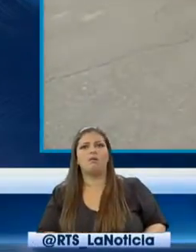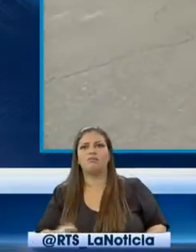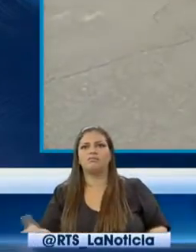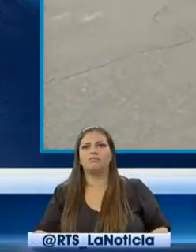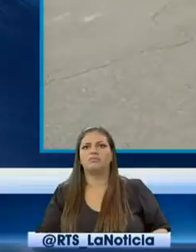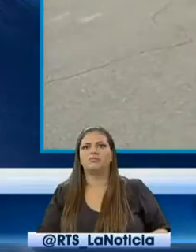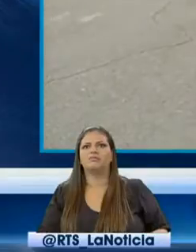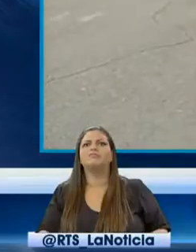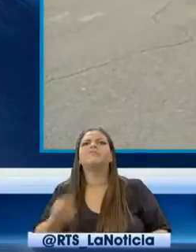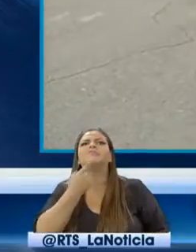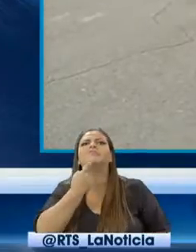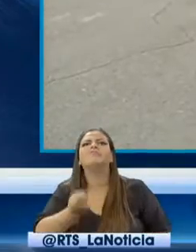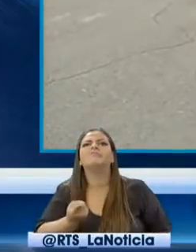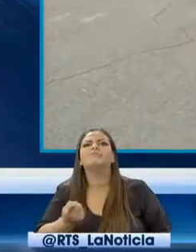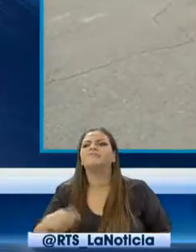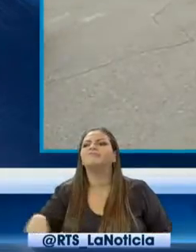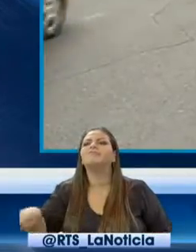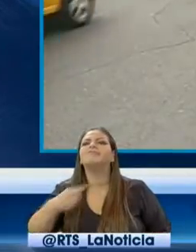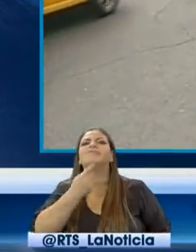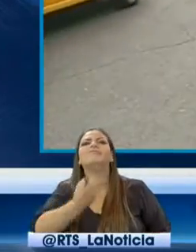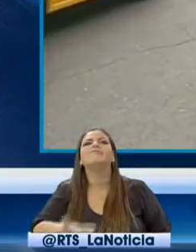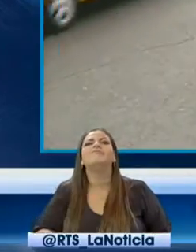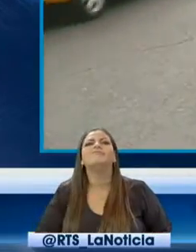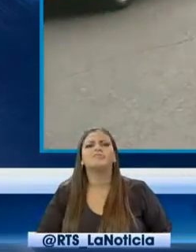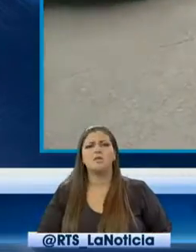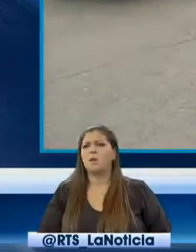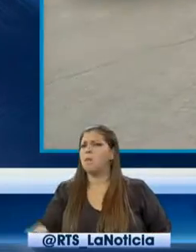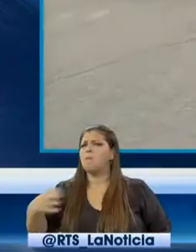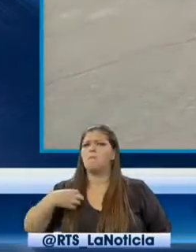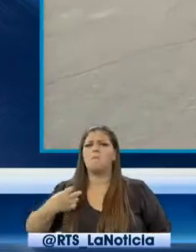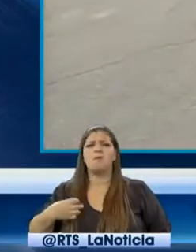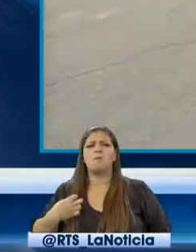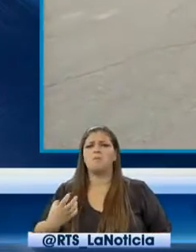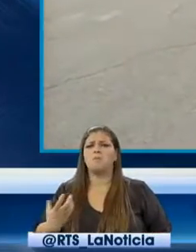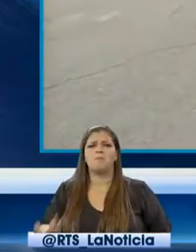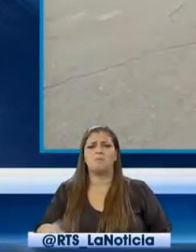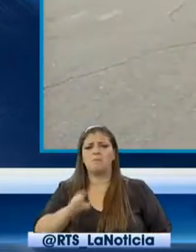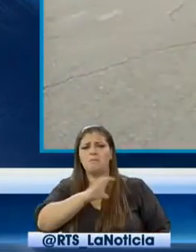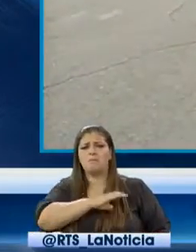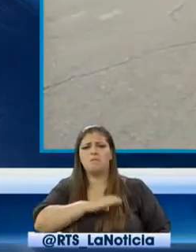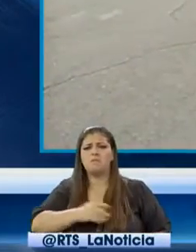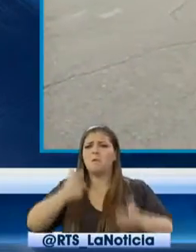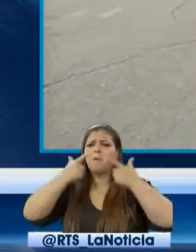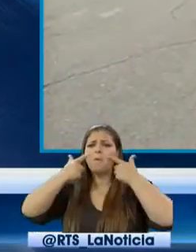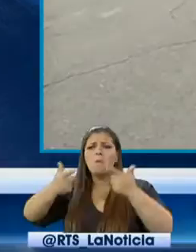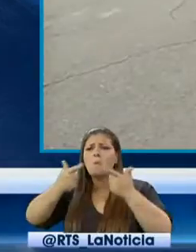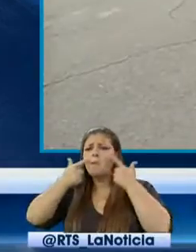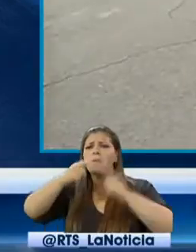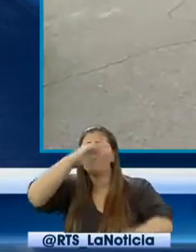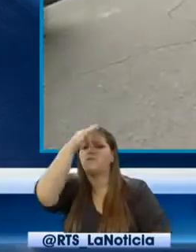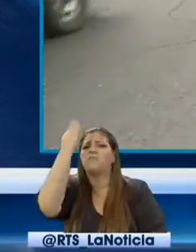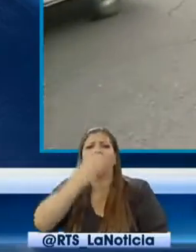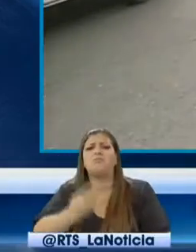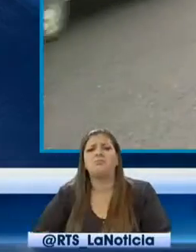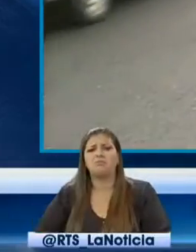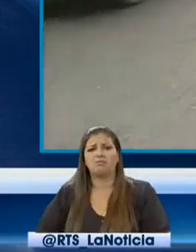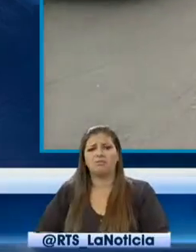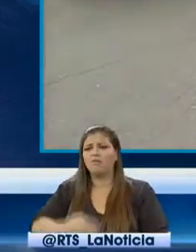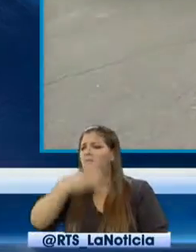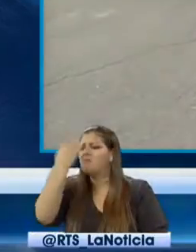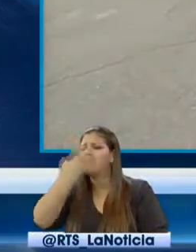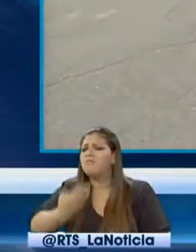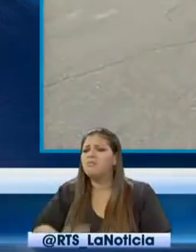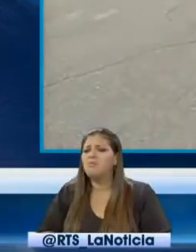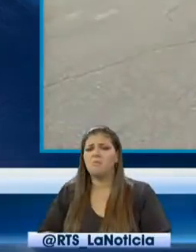desprestigiarla cuando cumple con su labor, como en este caso. ¿En qué quedamos? No quieren operativos, pero quieren